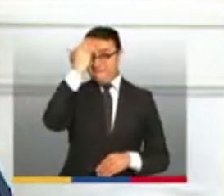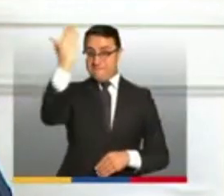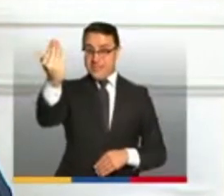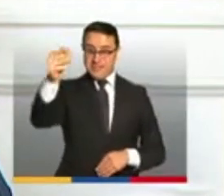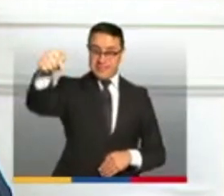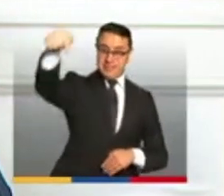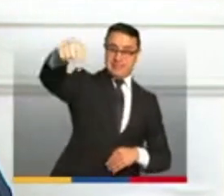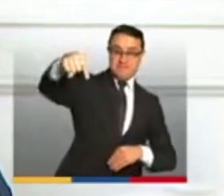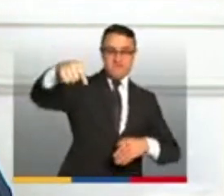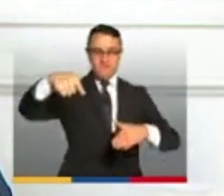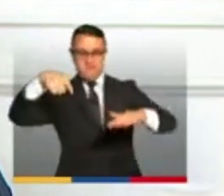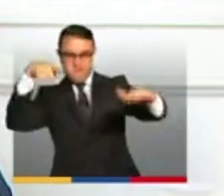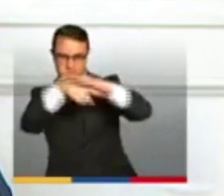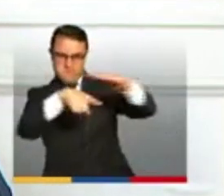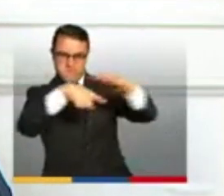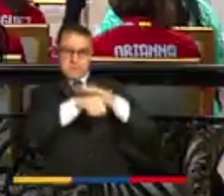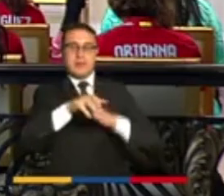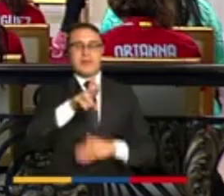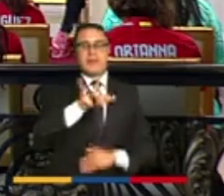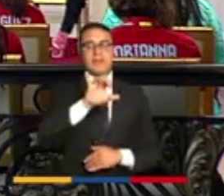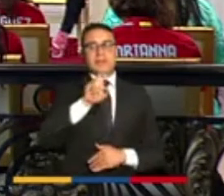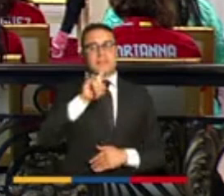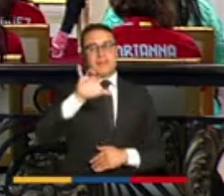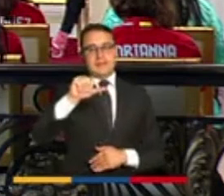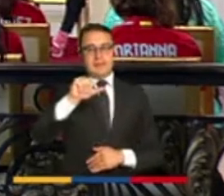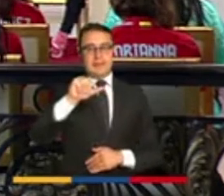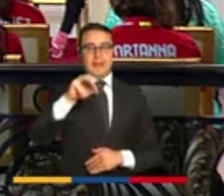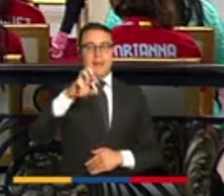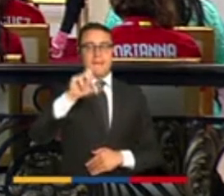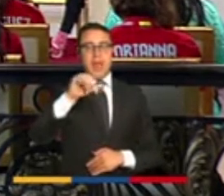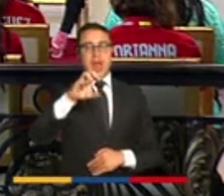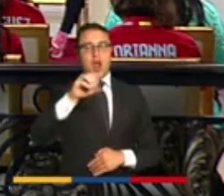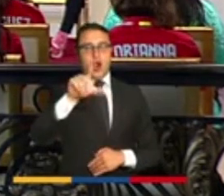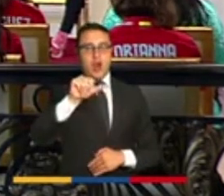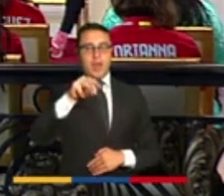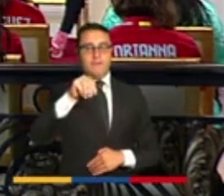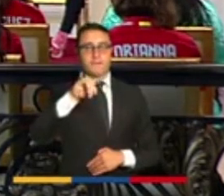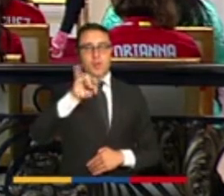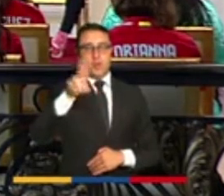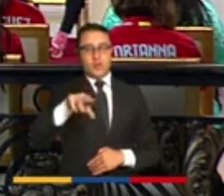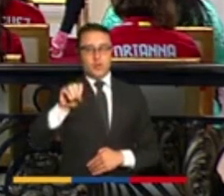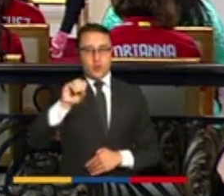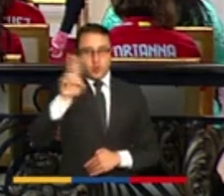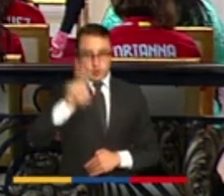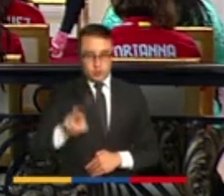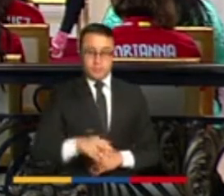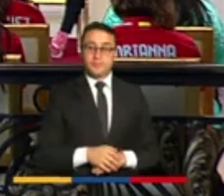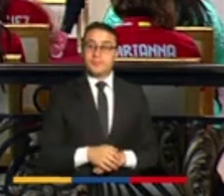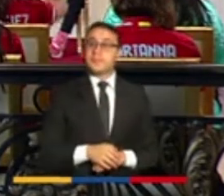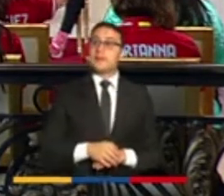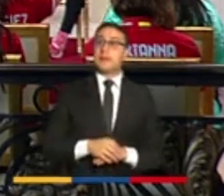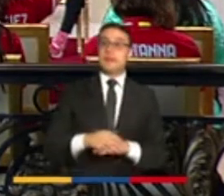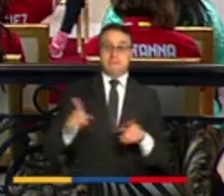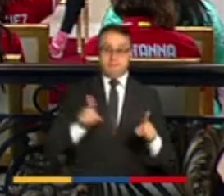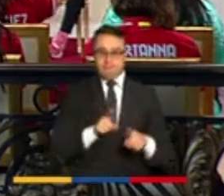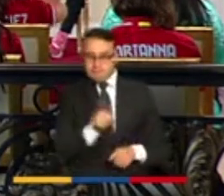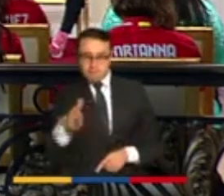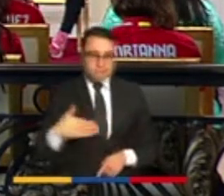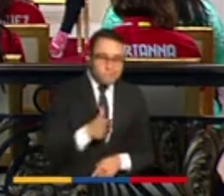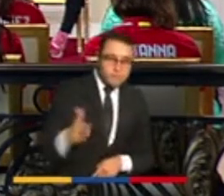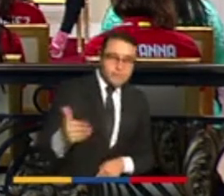Jessica Paola Muñoz Rojas. Jessica. Volante, Gabriela Rodríguez Salazar.